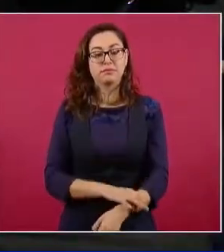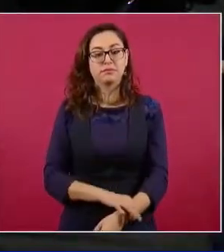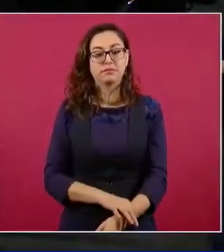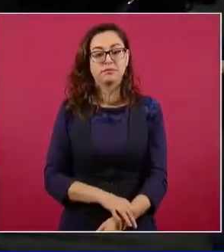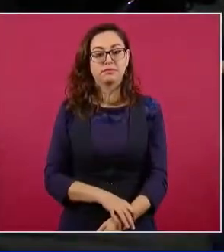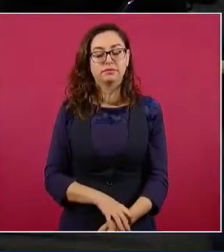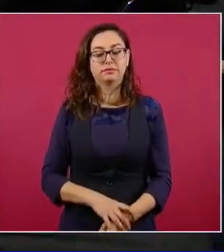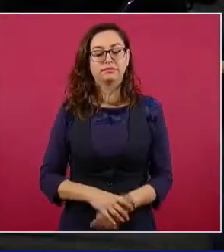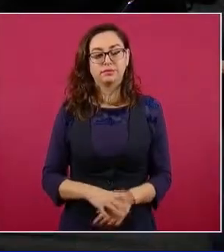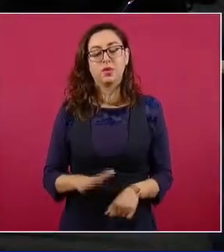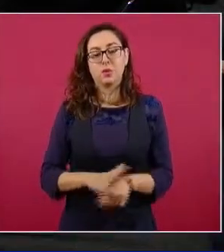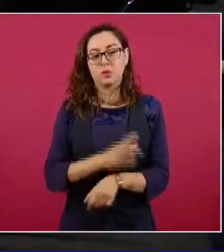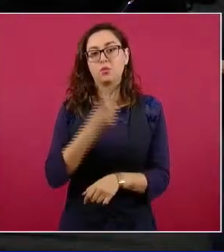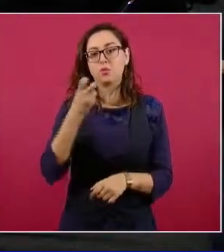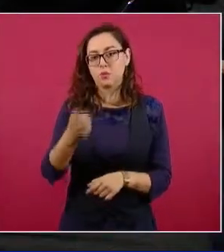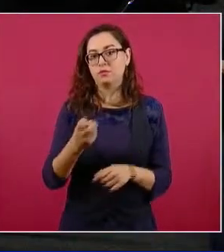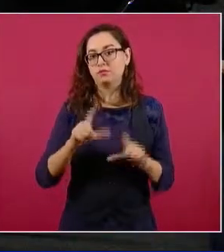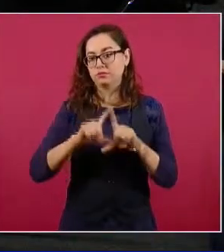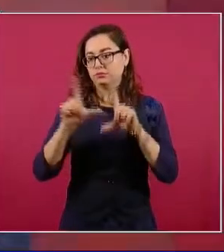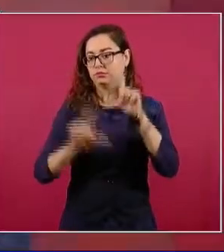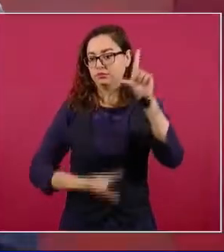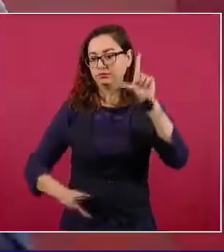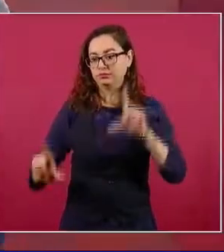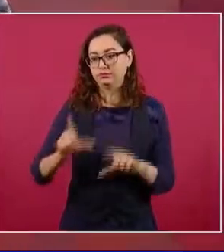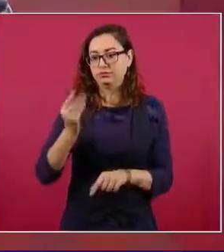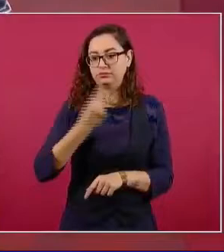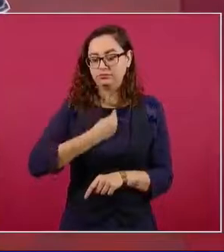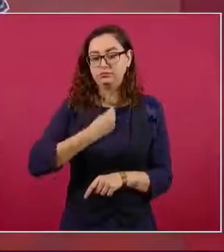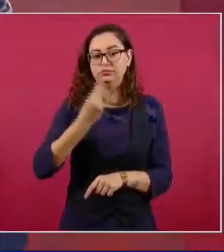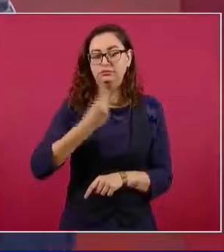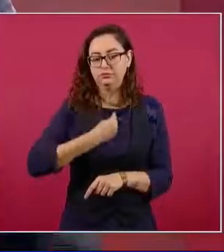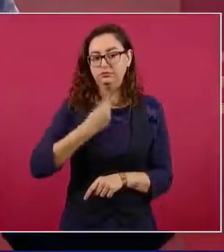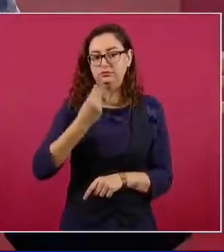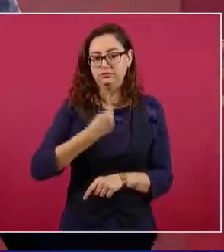Por eso resistimos. Si no,